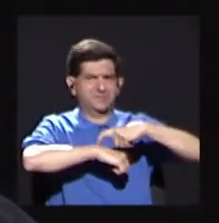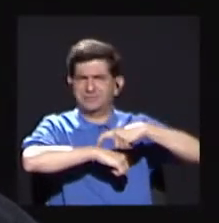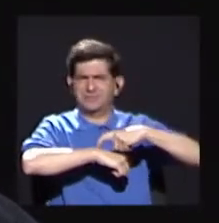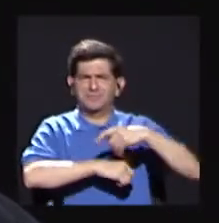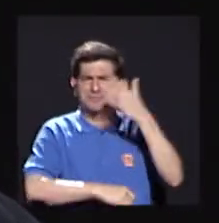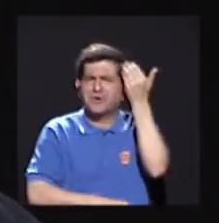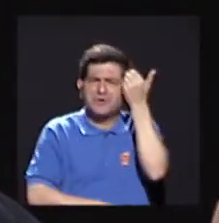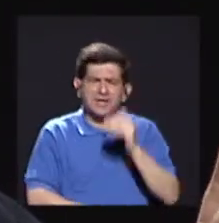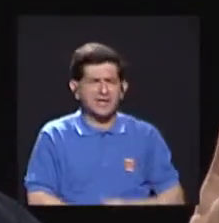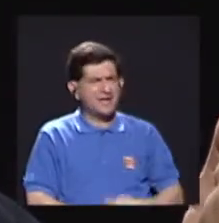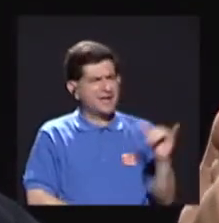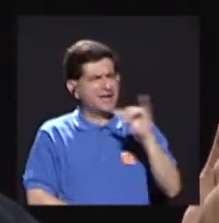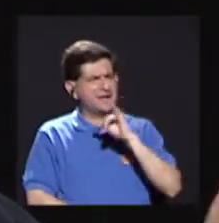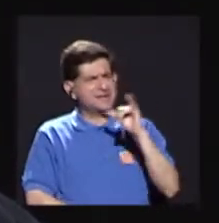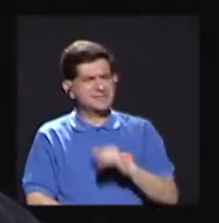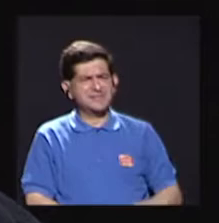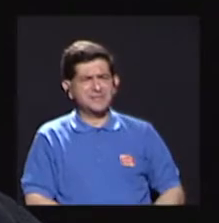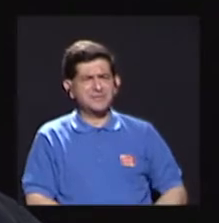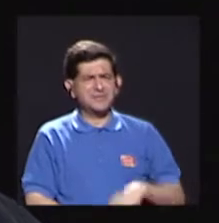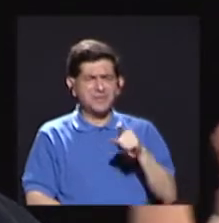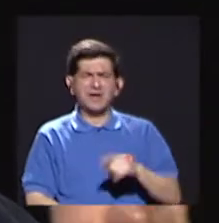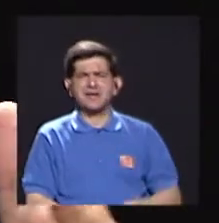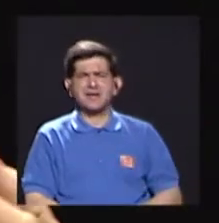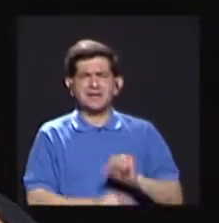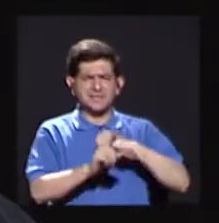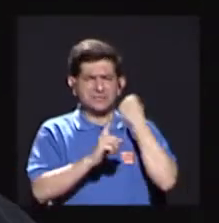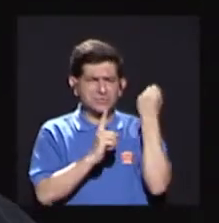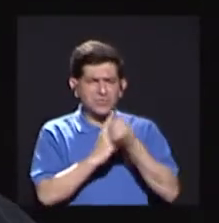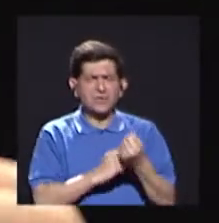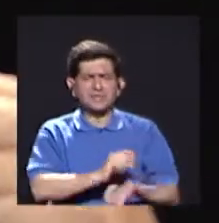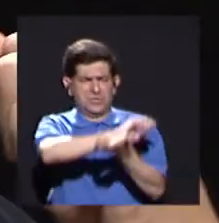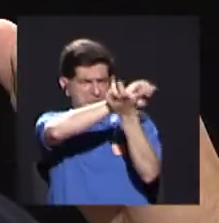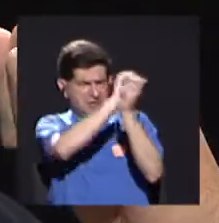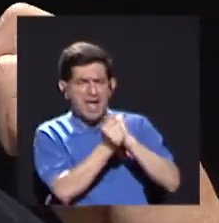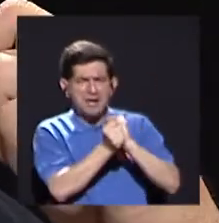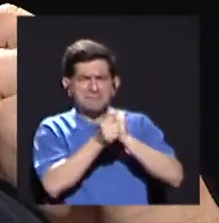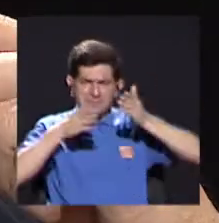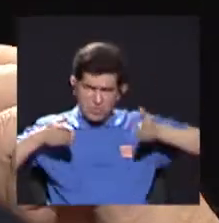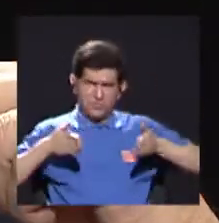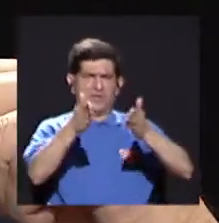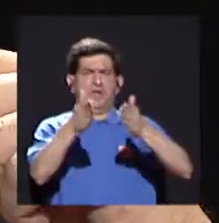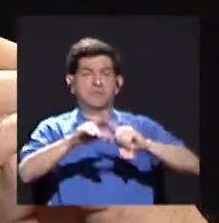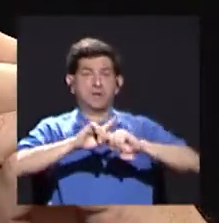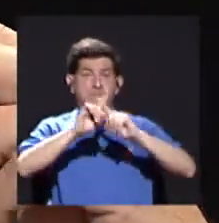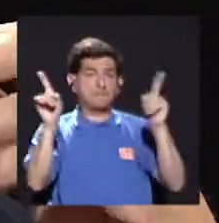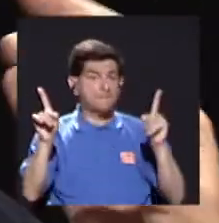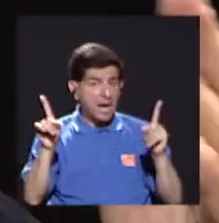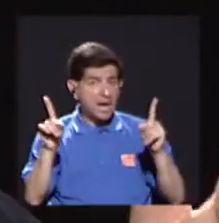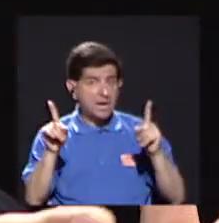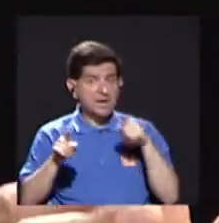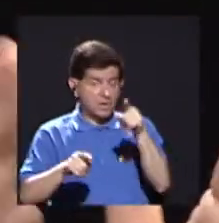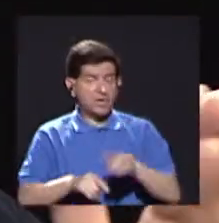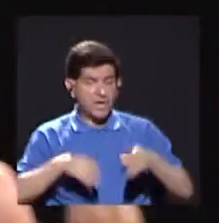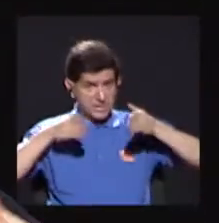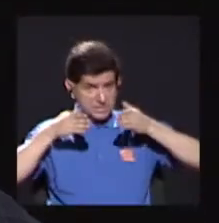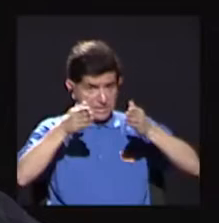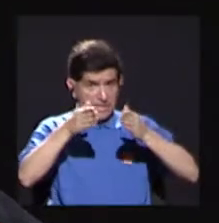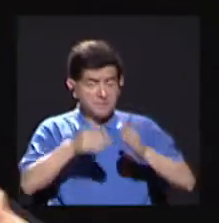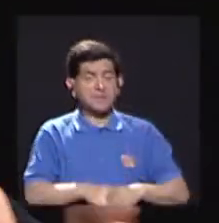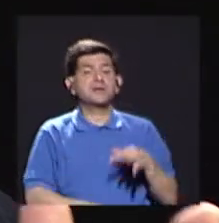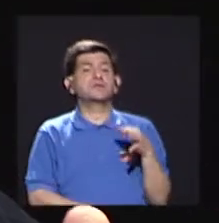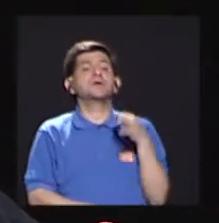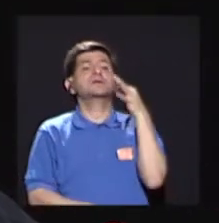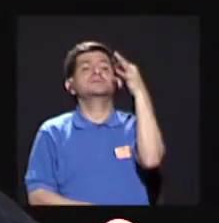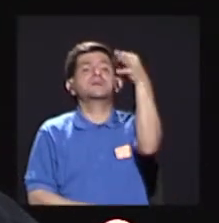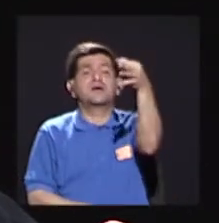como golpes que se dan a la vela para que el barco empieza a cambiar de dirección pero la dirección va a ser en el destino